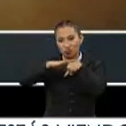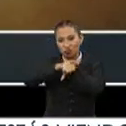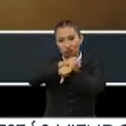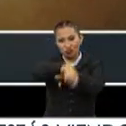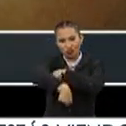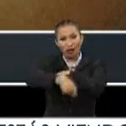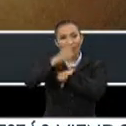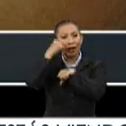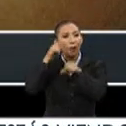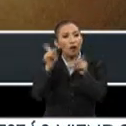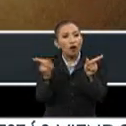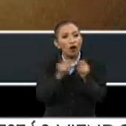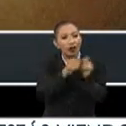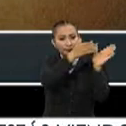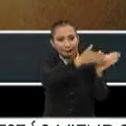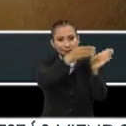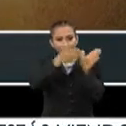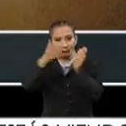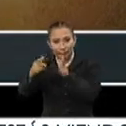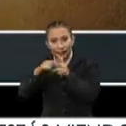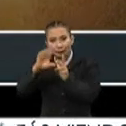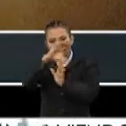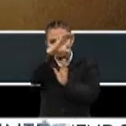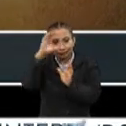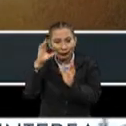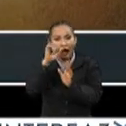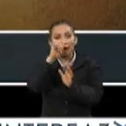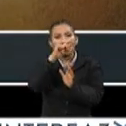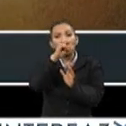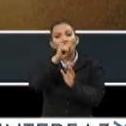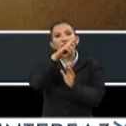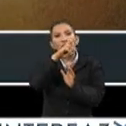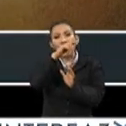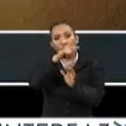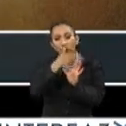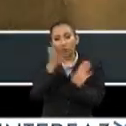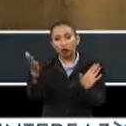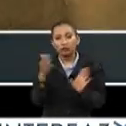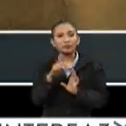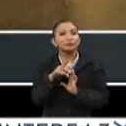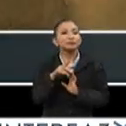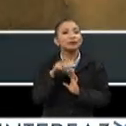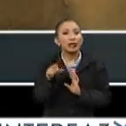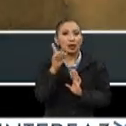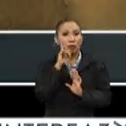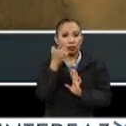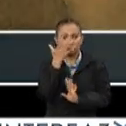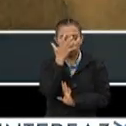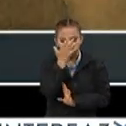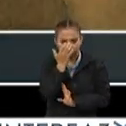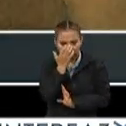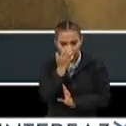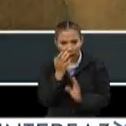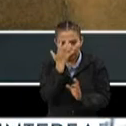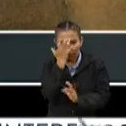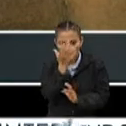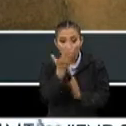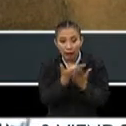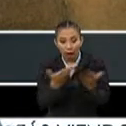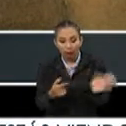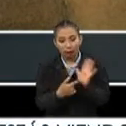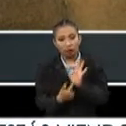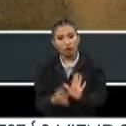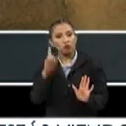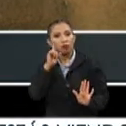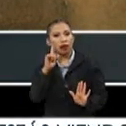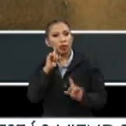para cerrar como esta pequeña secuencia que abrimos con el retrato de Alfredo Ramos Martínez, muy decimonónico, ella muy recatada, y que si se fijan ahorita, bueno, ya